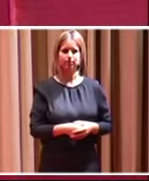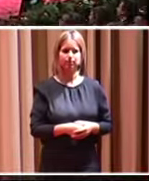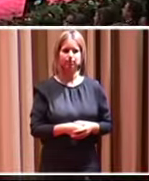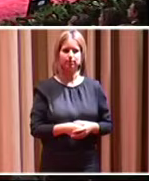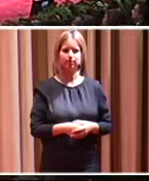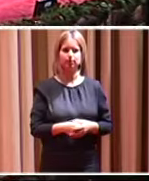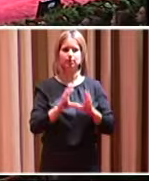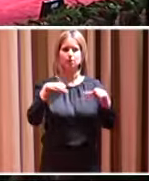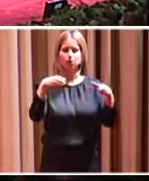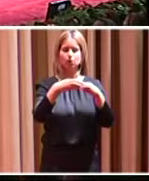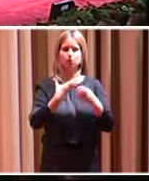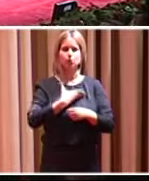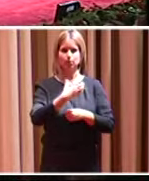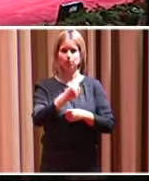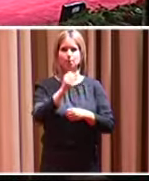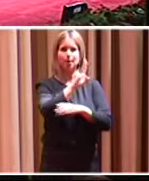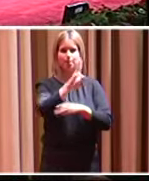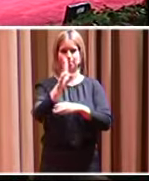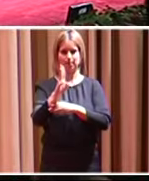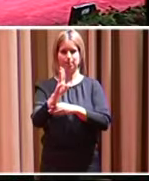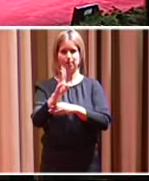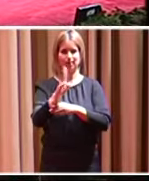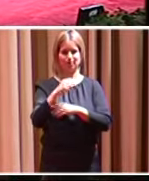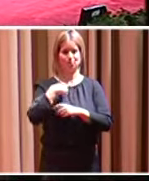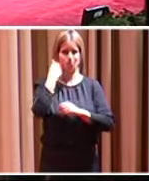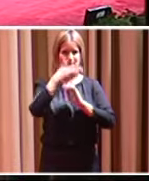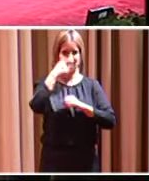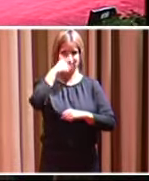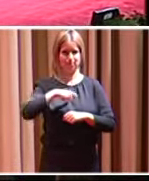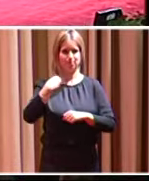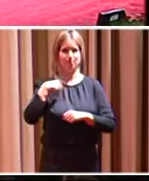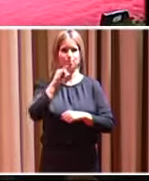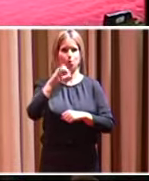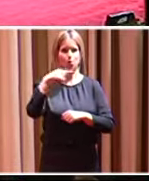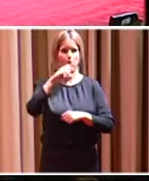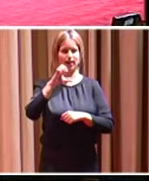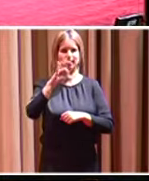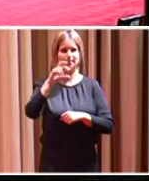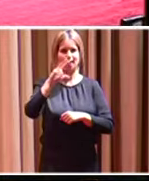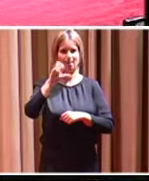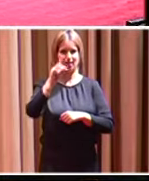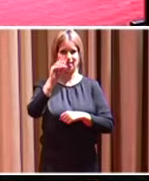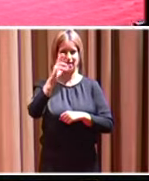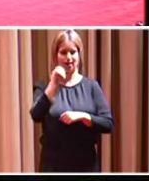Por parte del Grupo Municipal del Partido Popular, quien les habla, Jorge Saavedra.